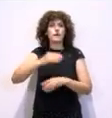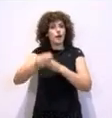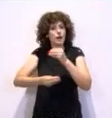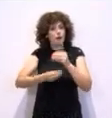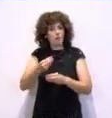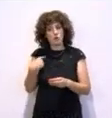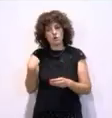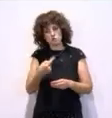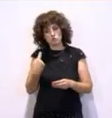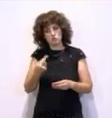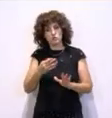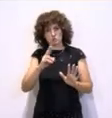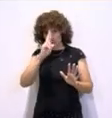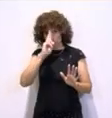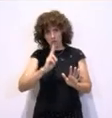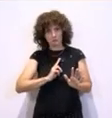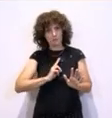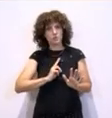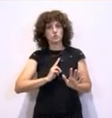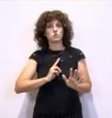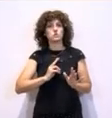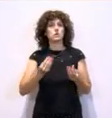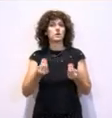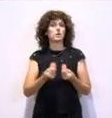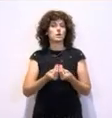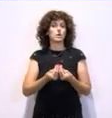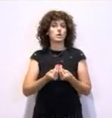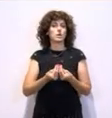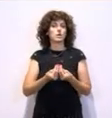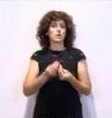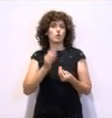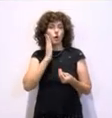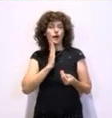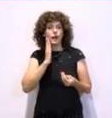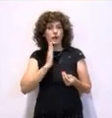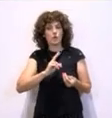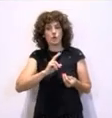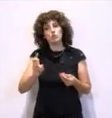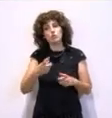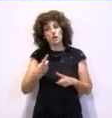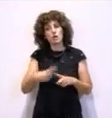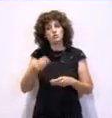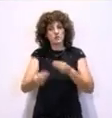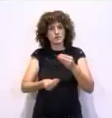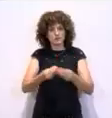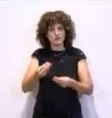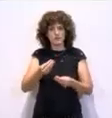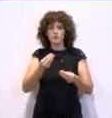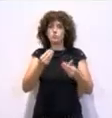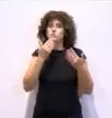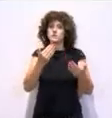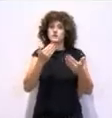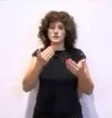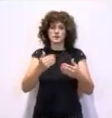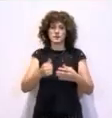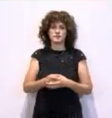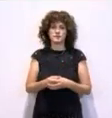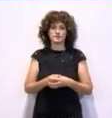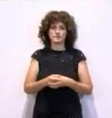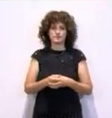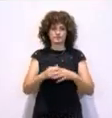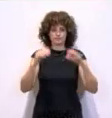creo que desde el respeto y con cariño, pues alguna que otra cosa también se va haciendo en ese sentido. Muchas gracias.